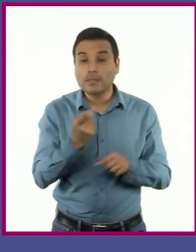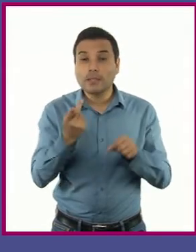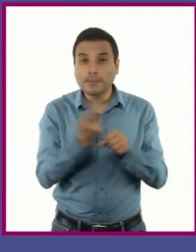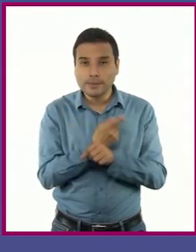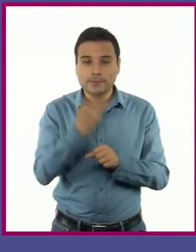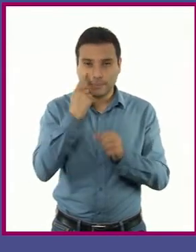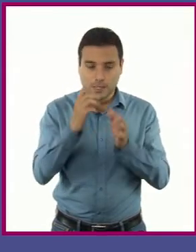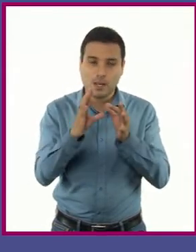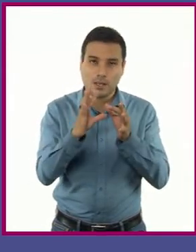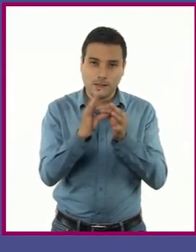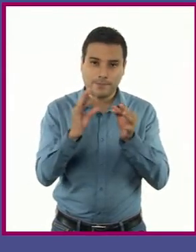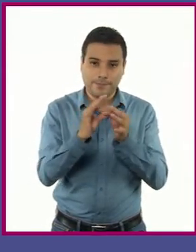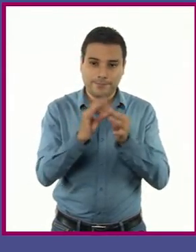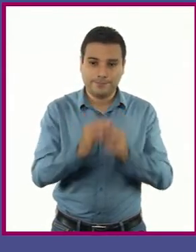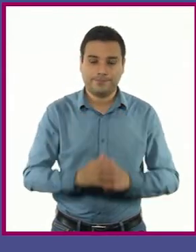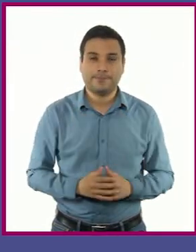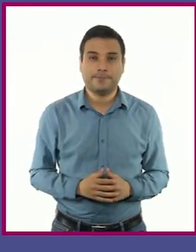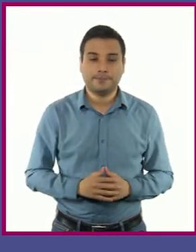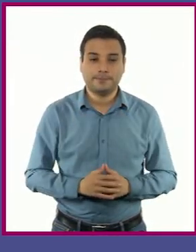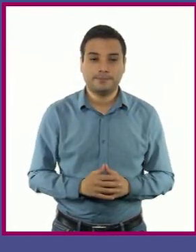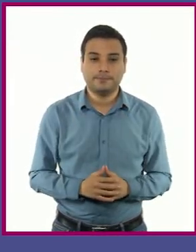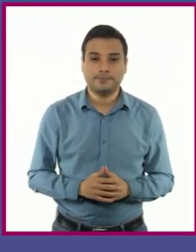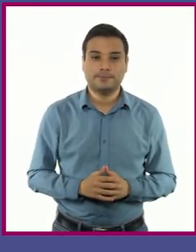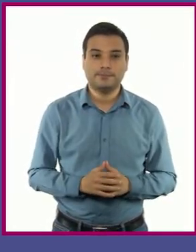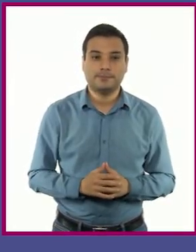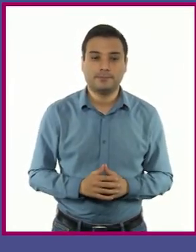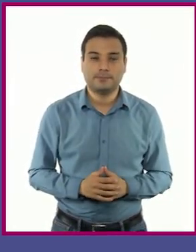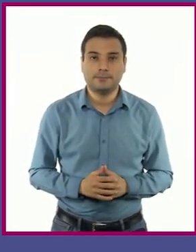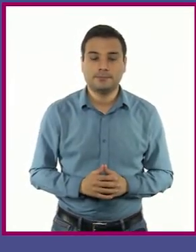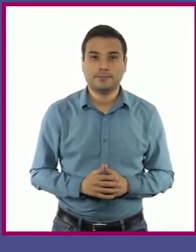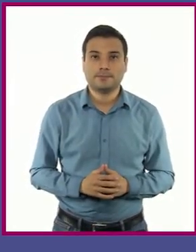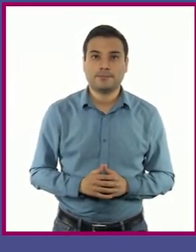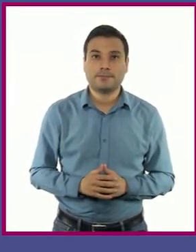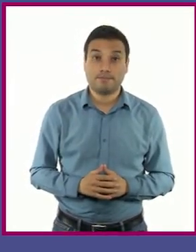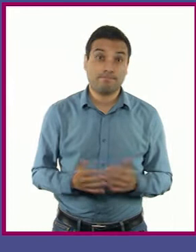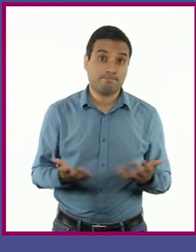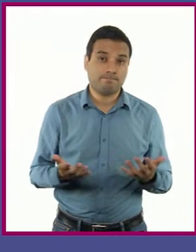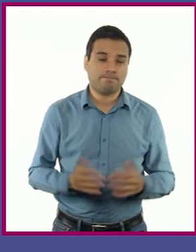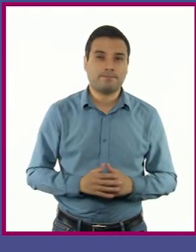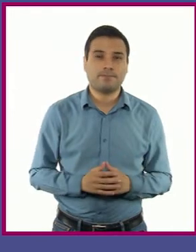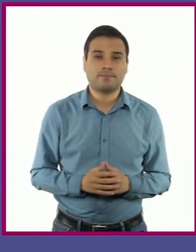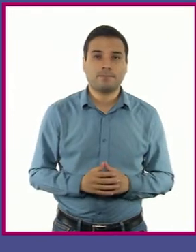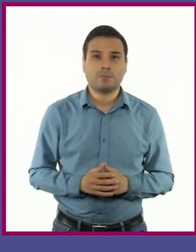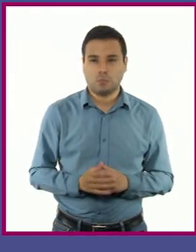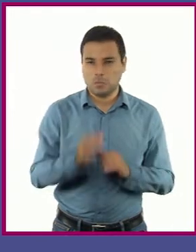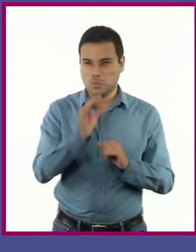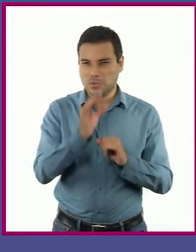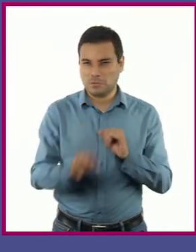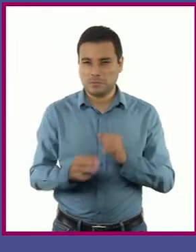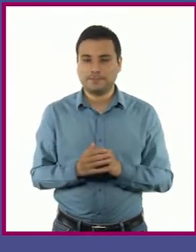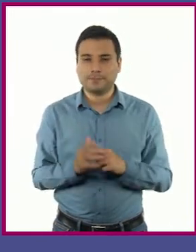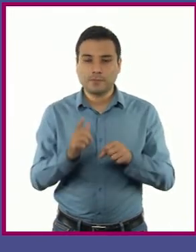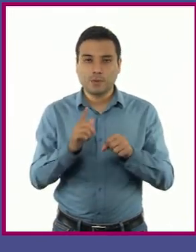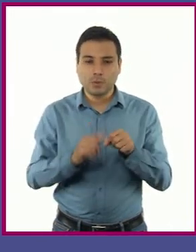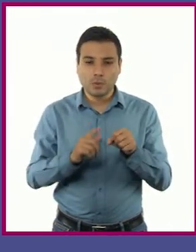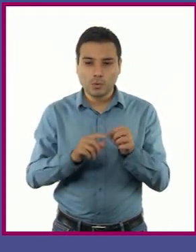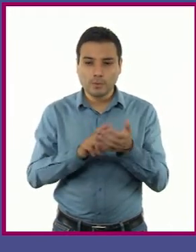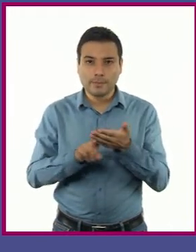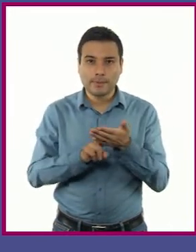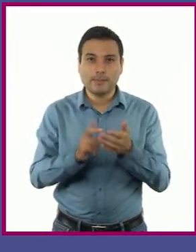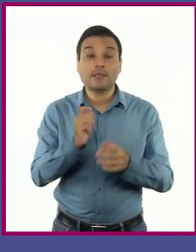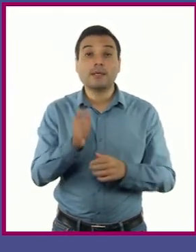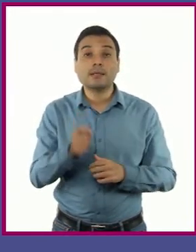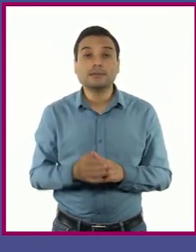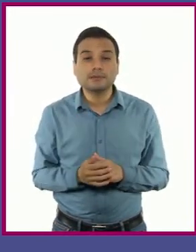la consecuencia de esa medida y lo que debe hacerse. Por último, en color verde tenemos a la